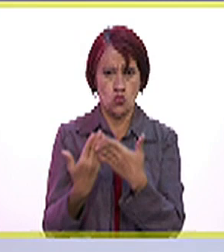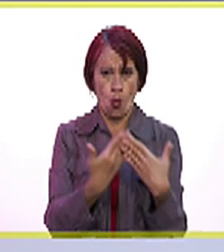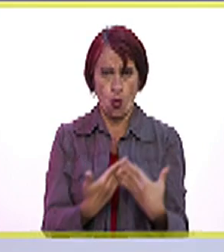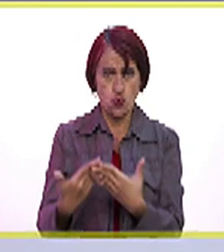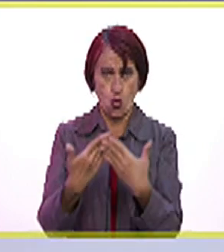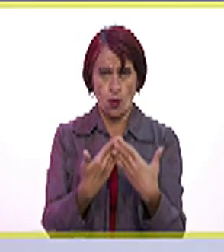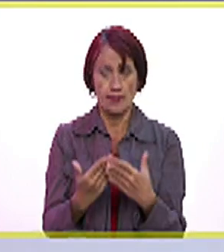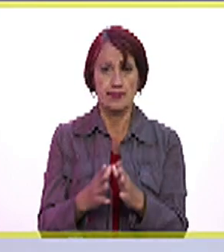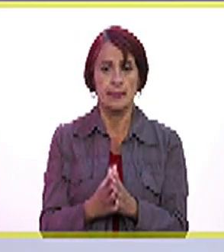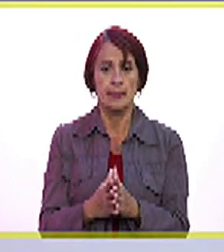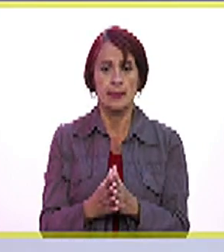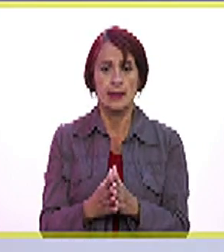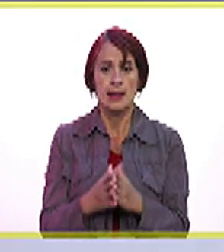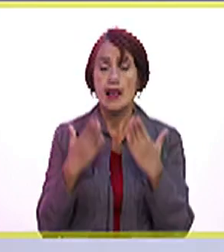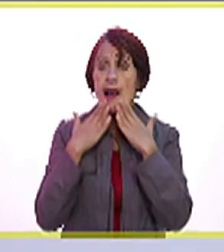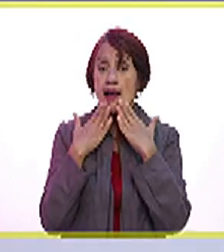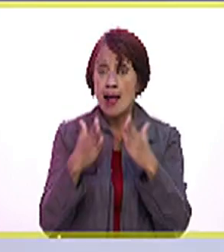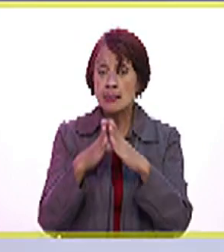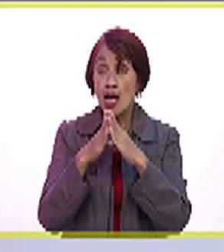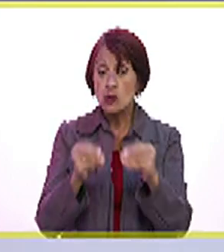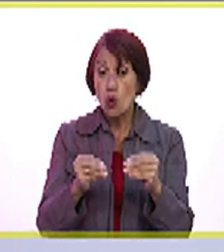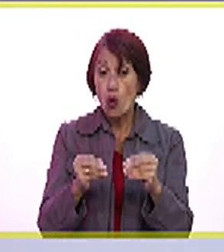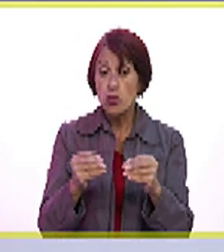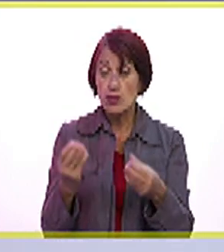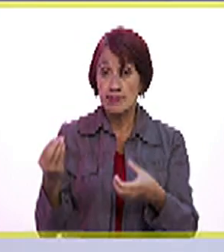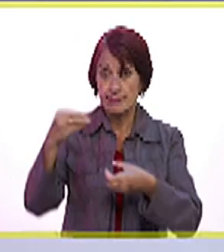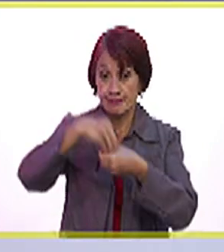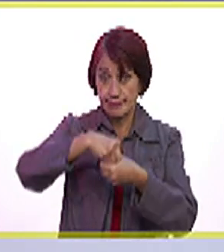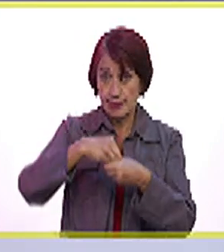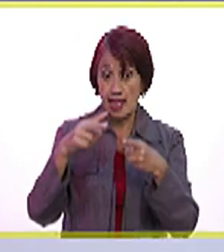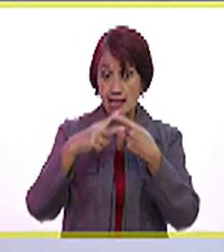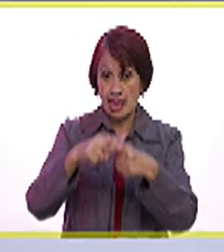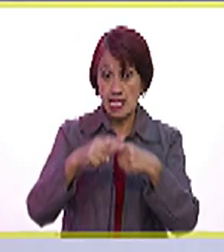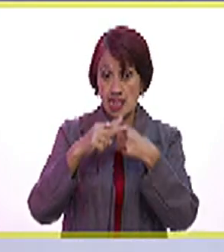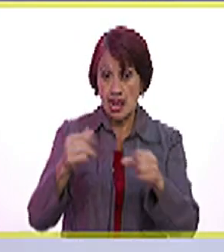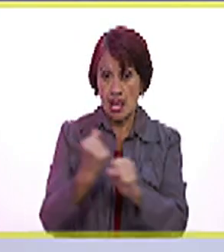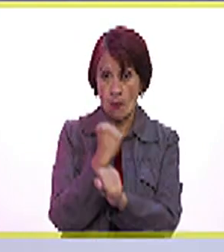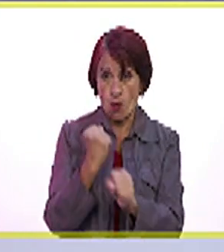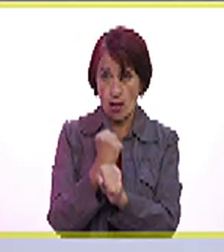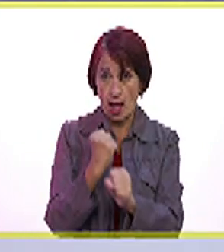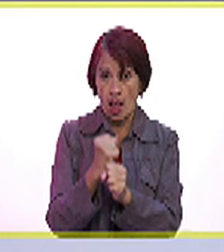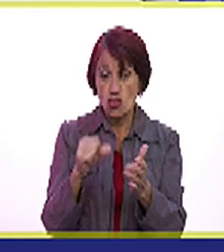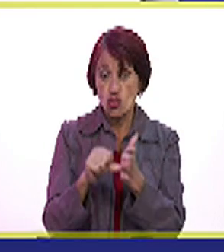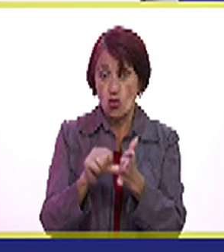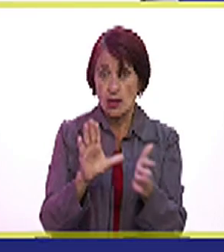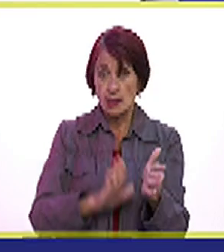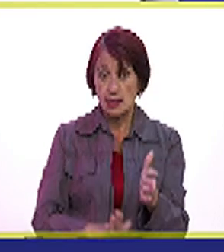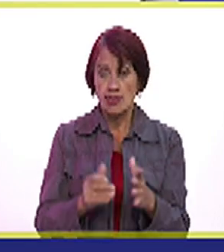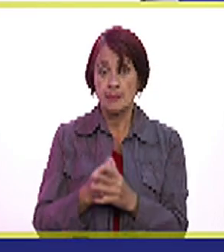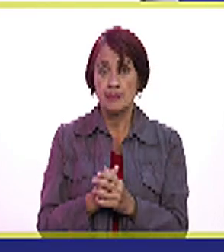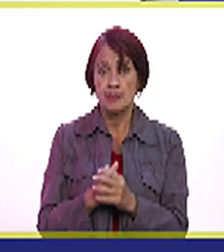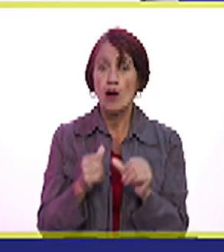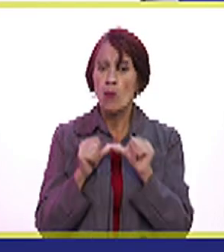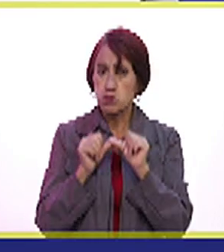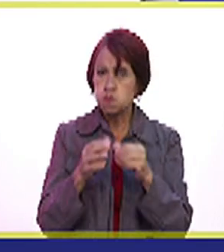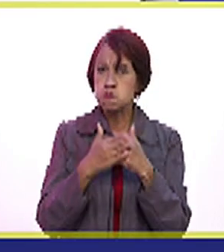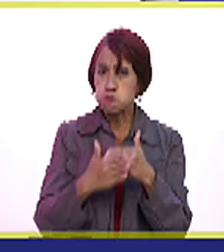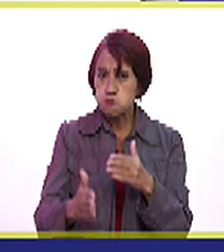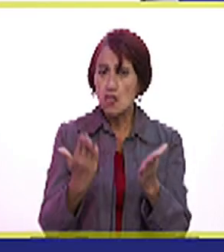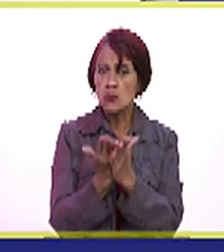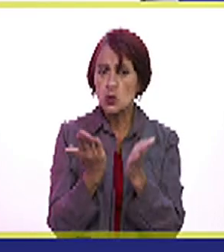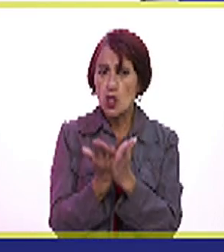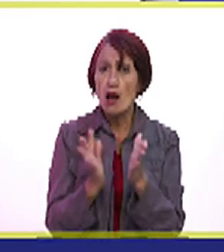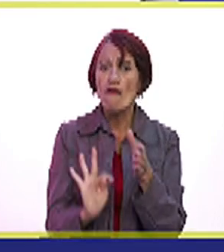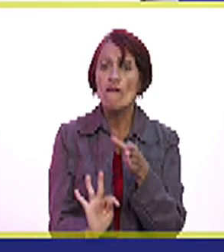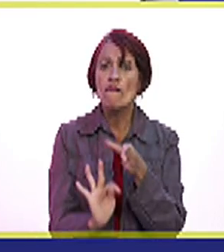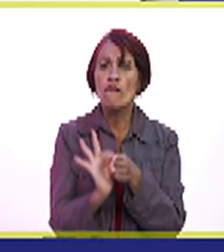formación, gracias a los enlaces intersectoriales del taller de educación laboral donde se encuentran, pueden continuar sus estudios a través de la